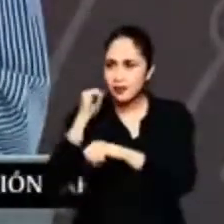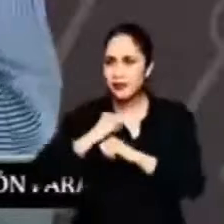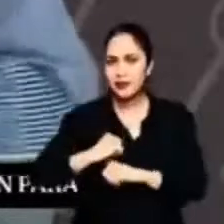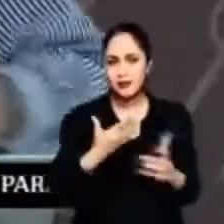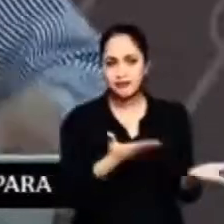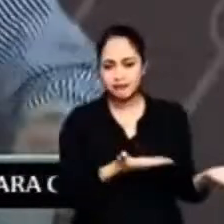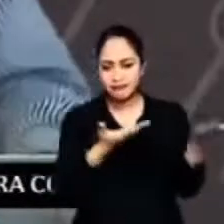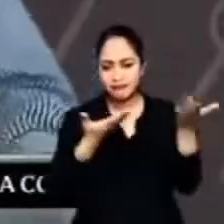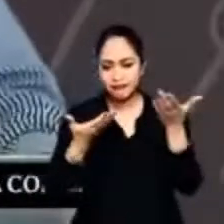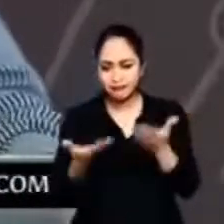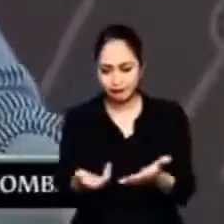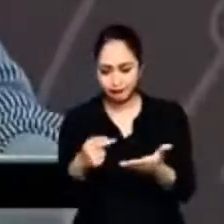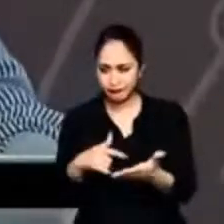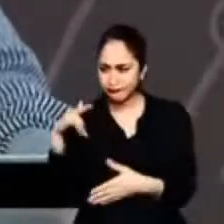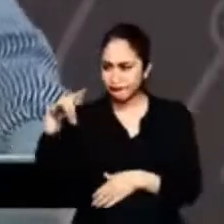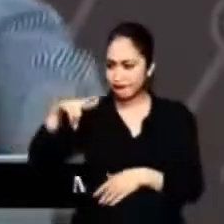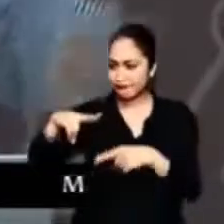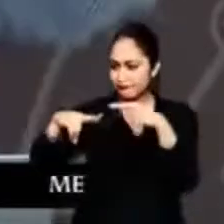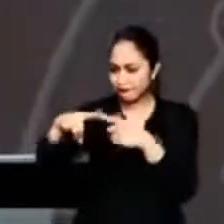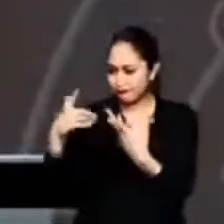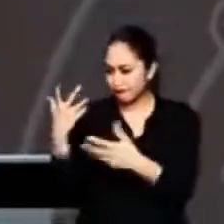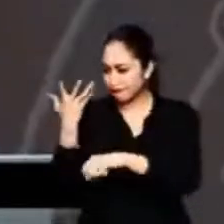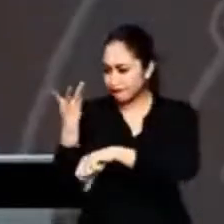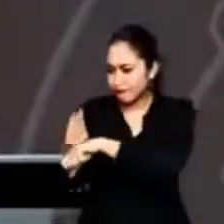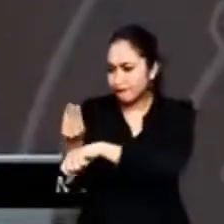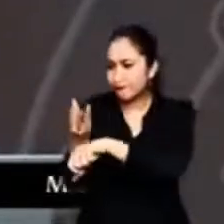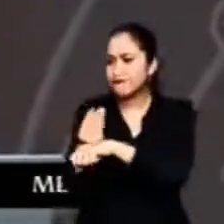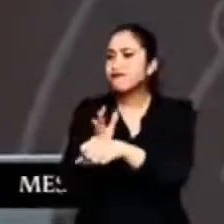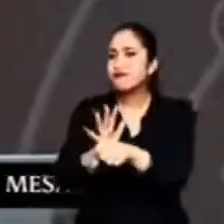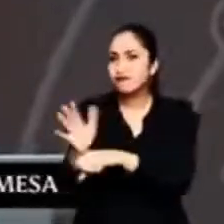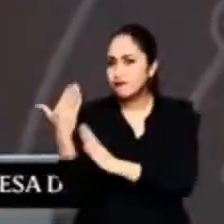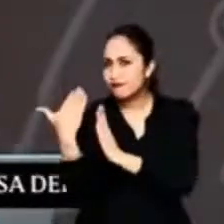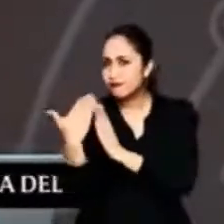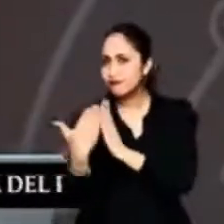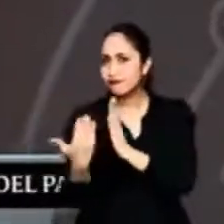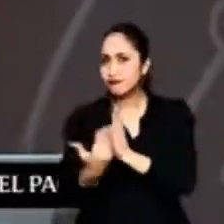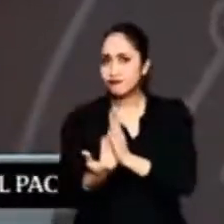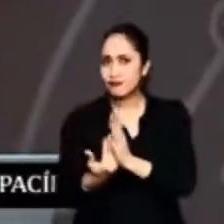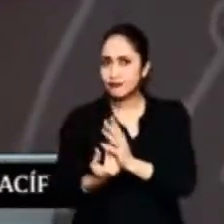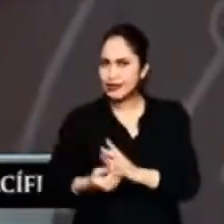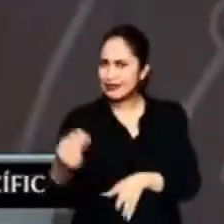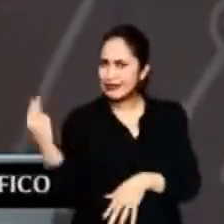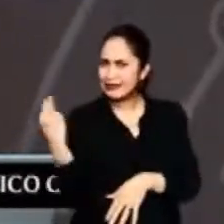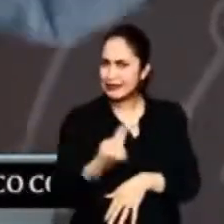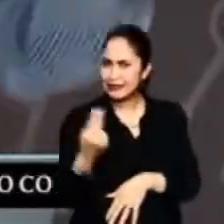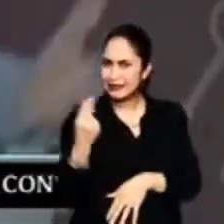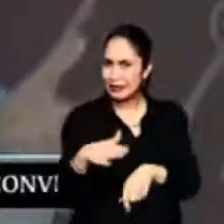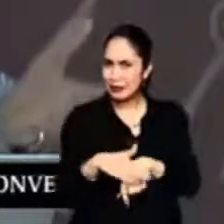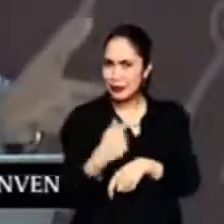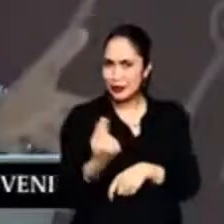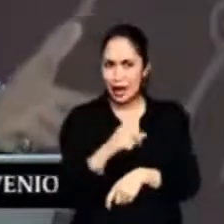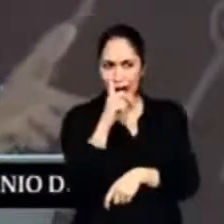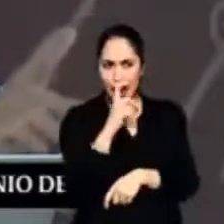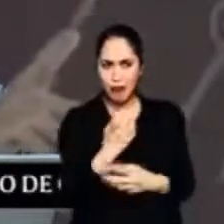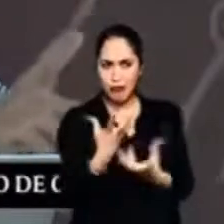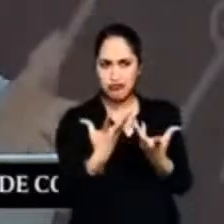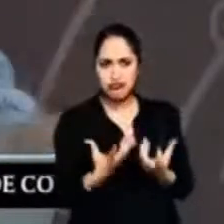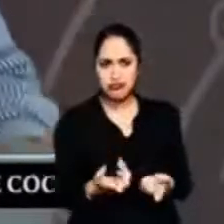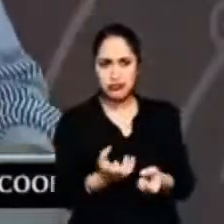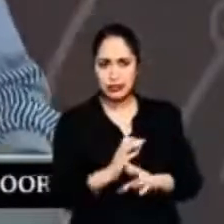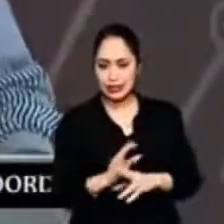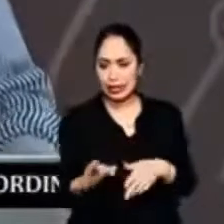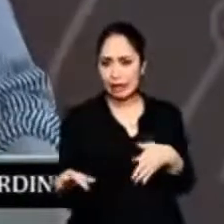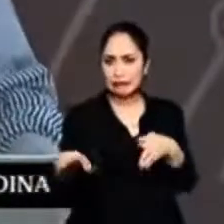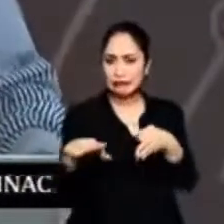adecuaciones hay que ponerle al avión. Y ya es urgente, porque ya la sequía está. Yo acabo de estar en un evento de la